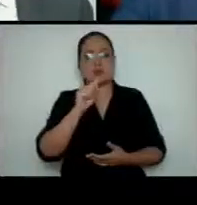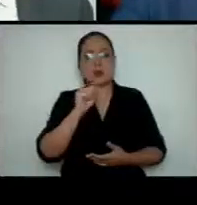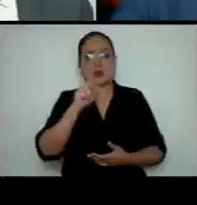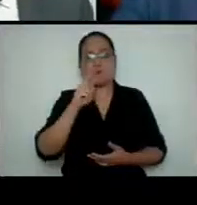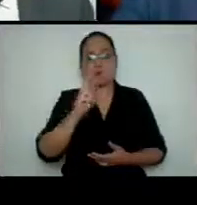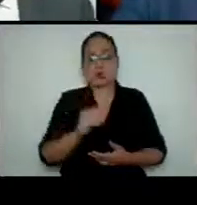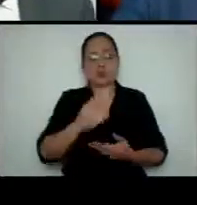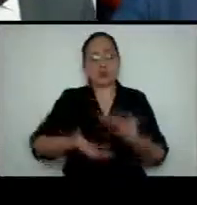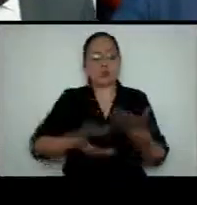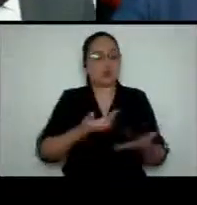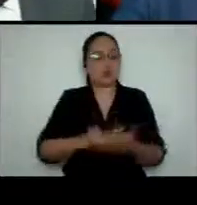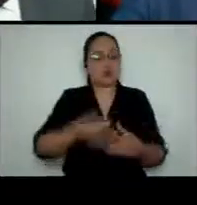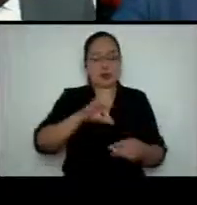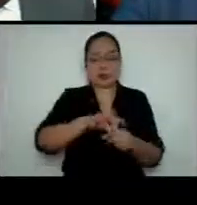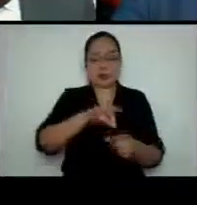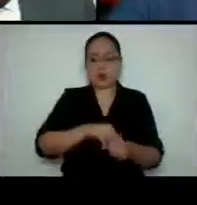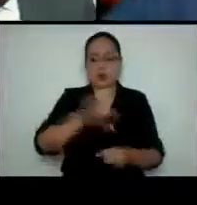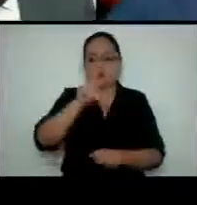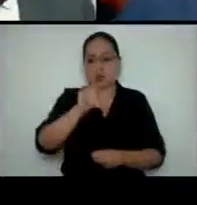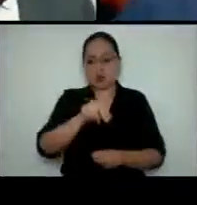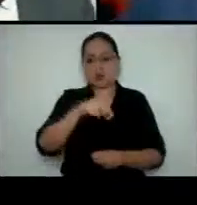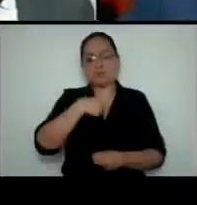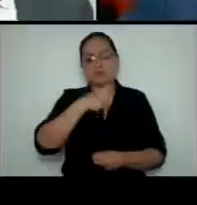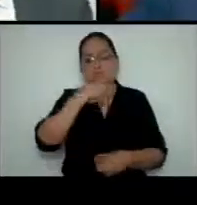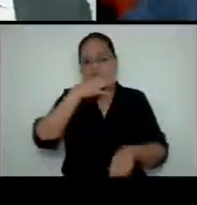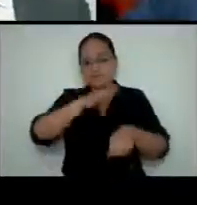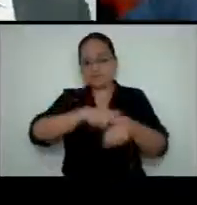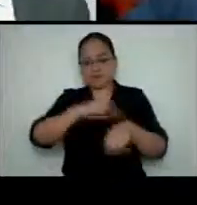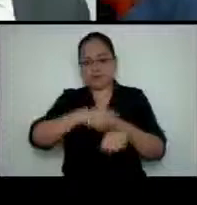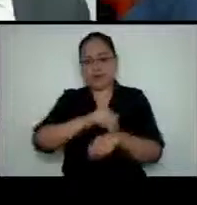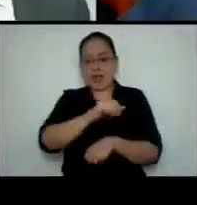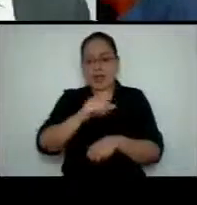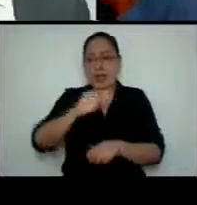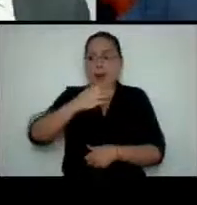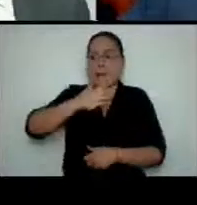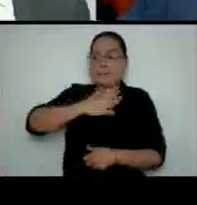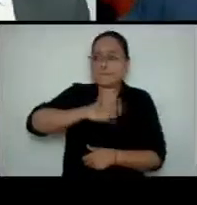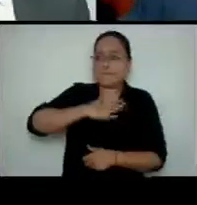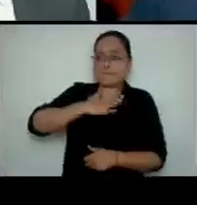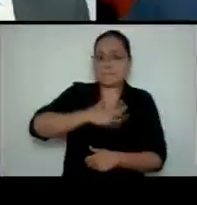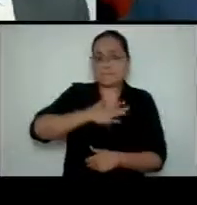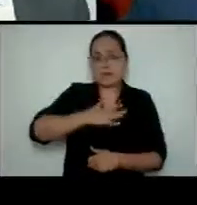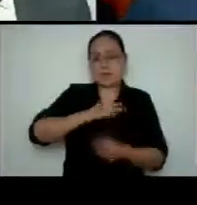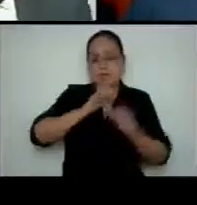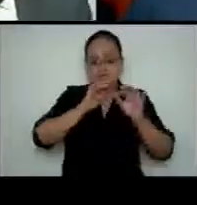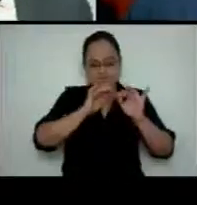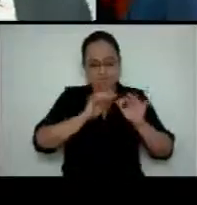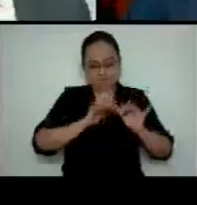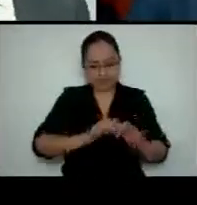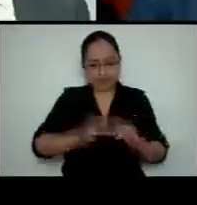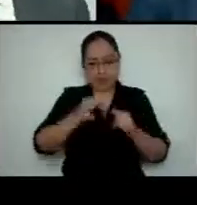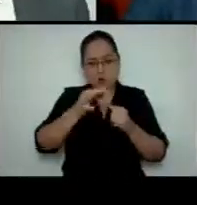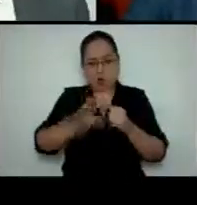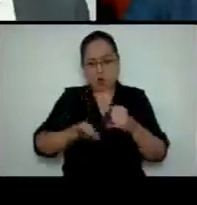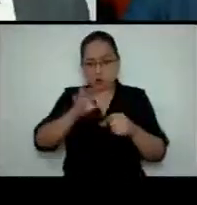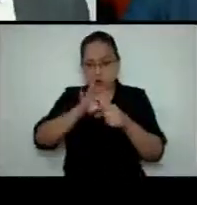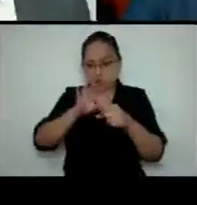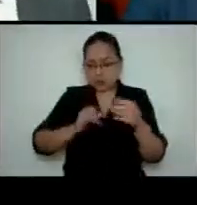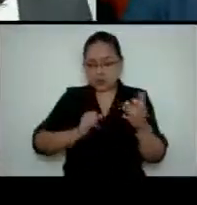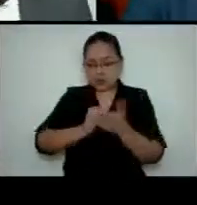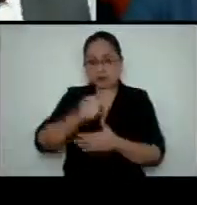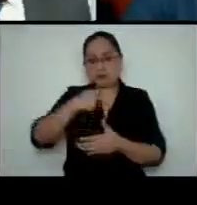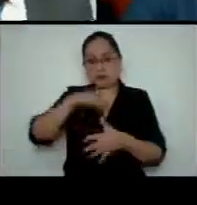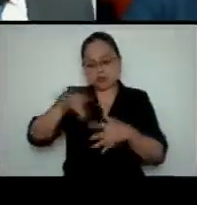la propuesta, y anuncio la emisión de un voto particular acorde a mi intervención. Gracias.